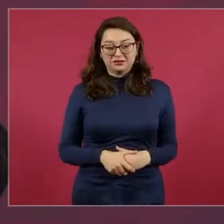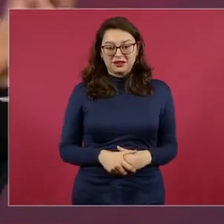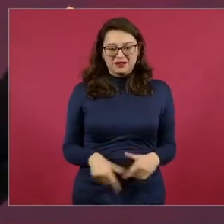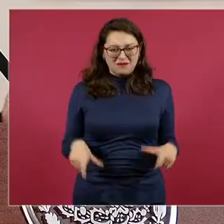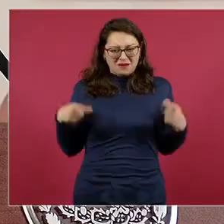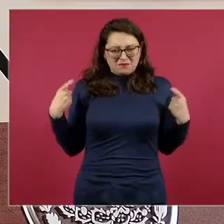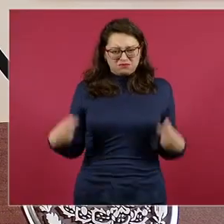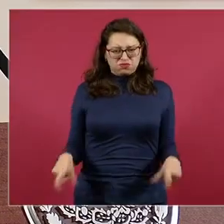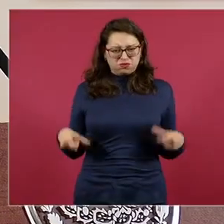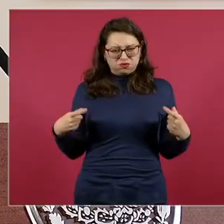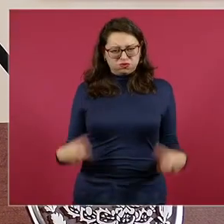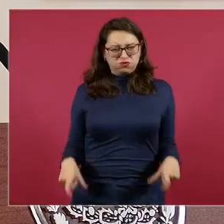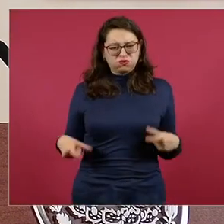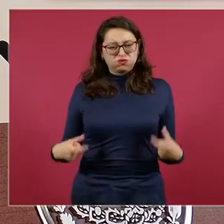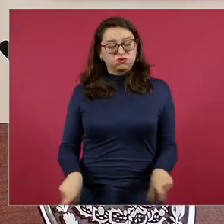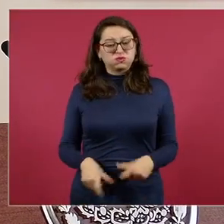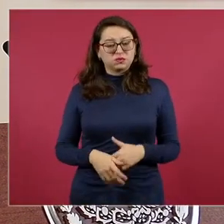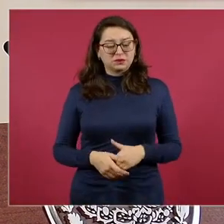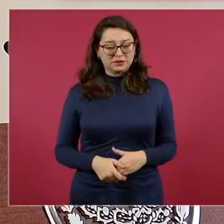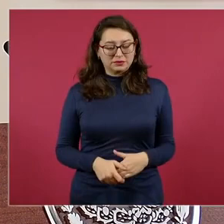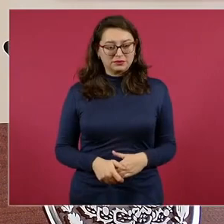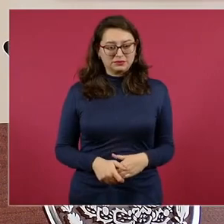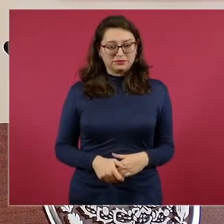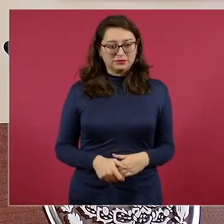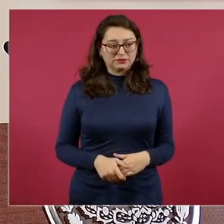De todo tipo.